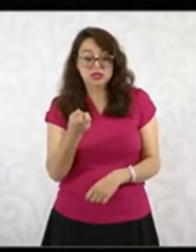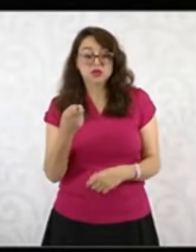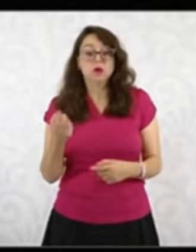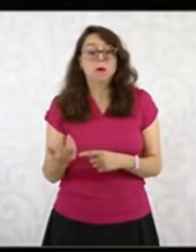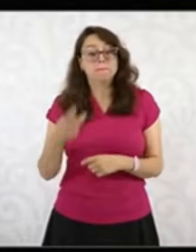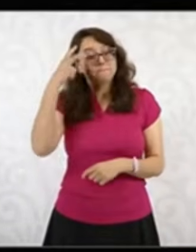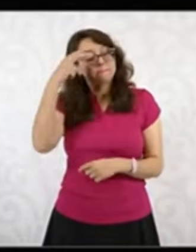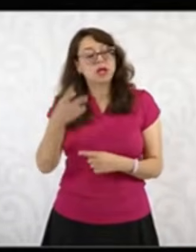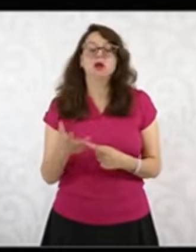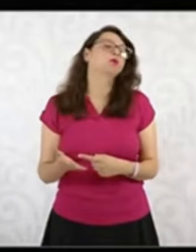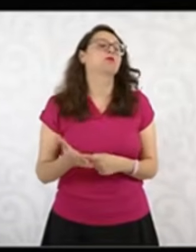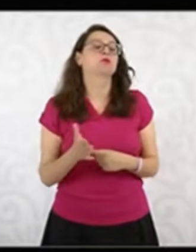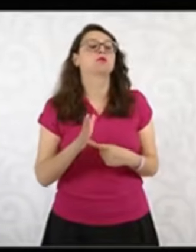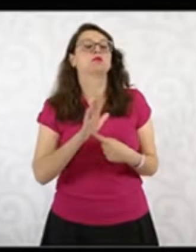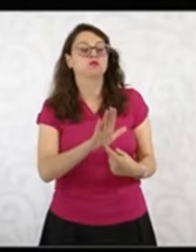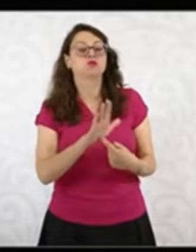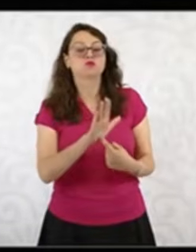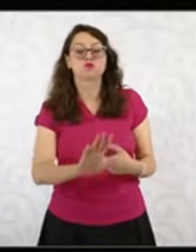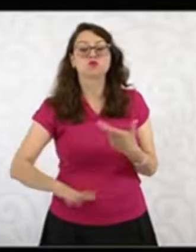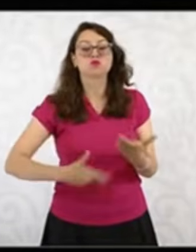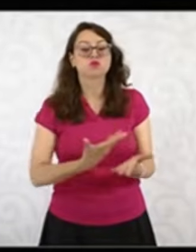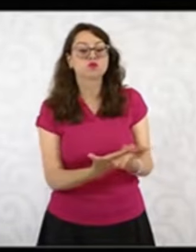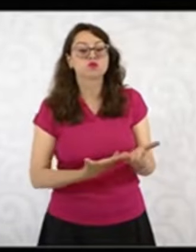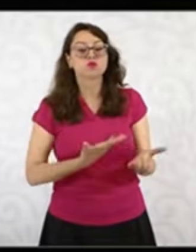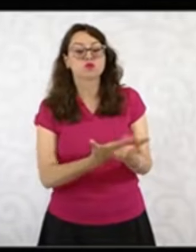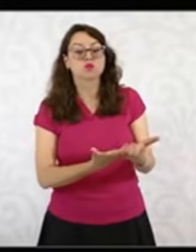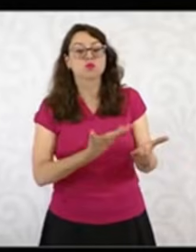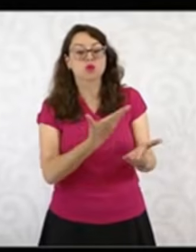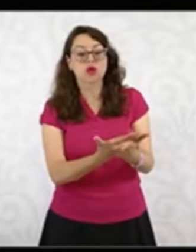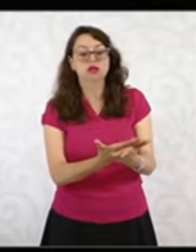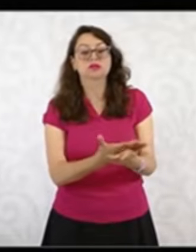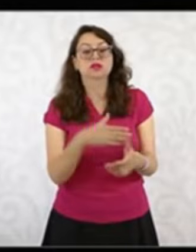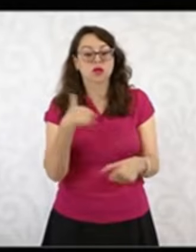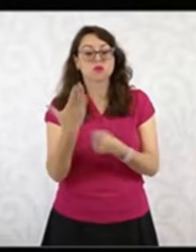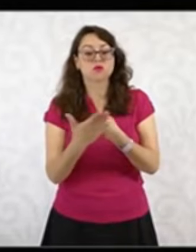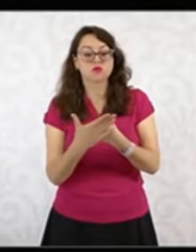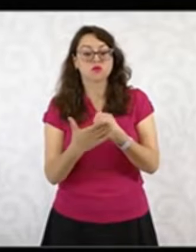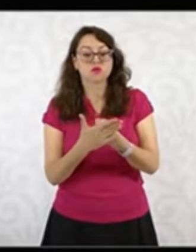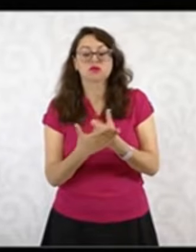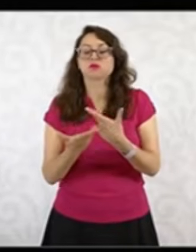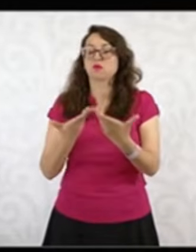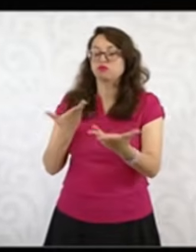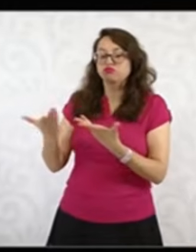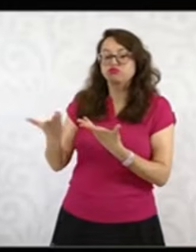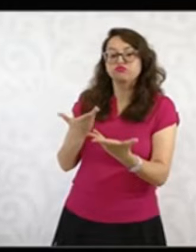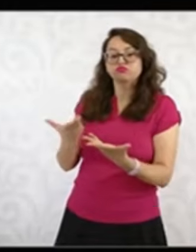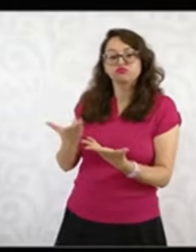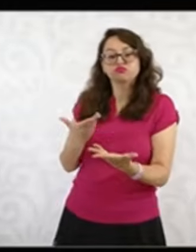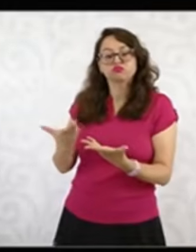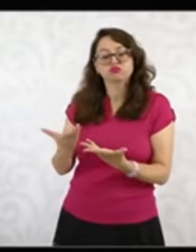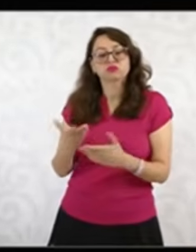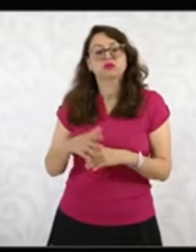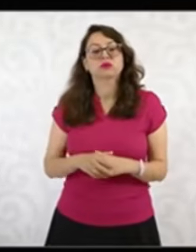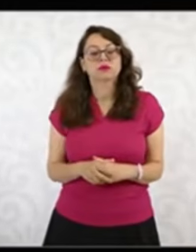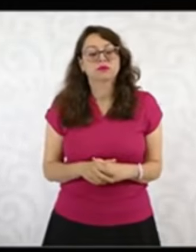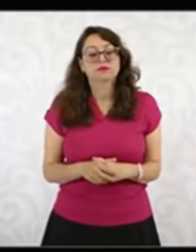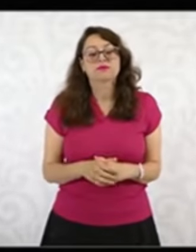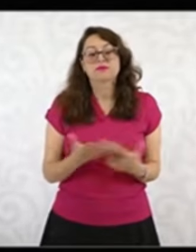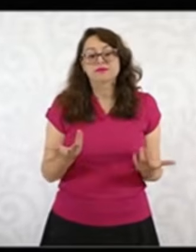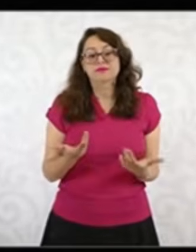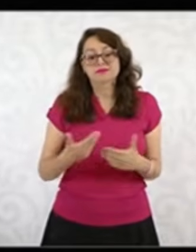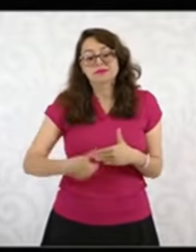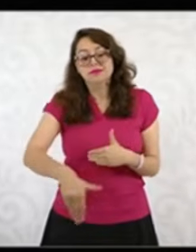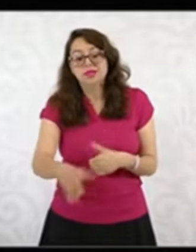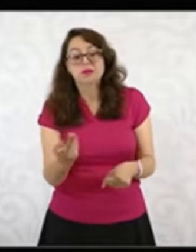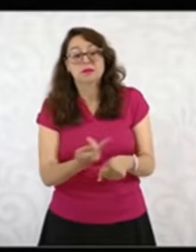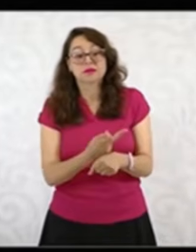de vista, presentó también sus propuestas, tendrán que ser analizadas ahora por nuestra contraparte, que dirige el embajador Jameson Greer. ¿Qué sigue? El